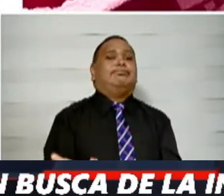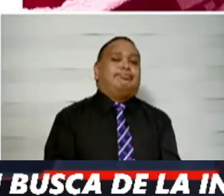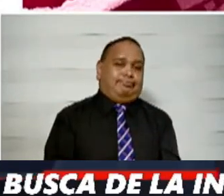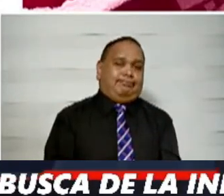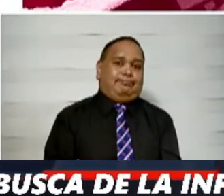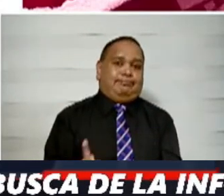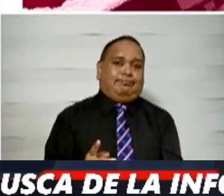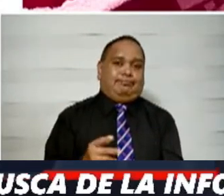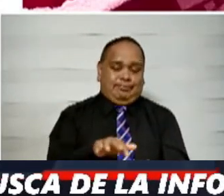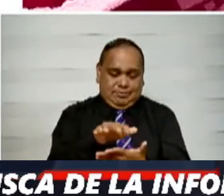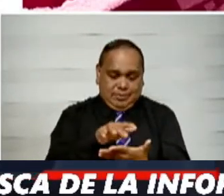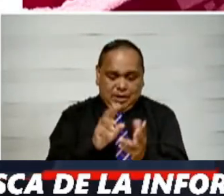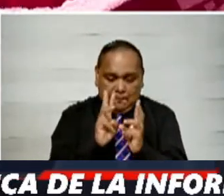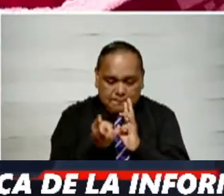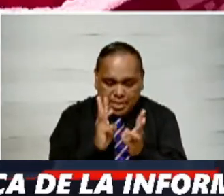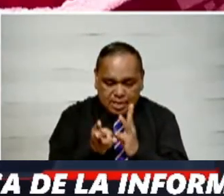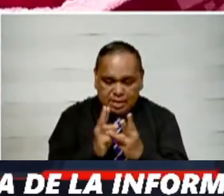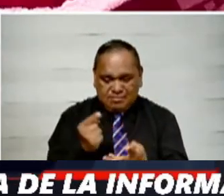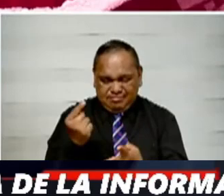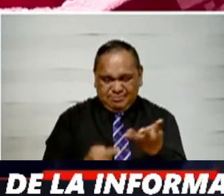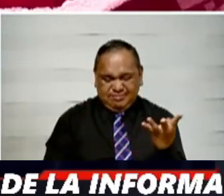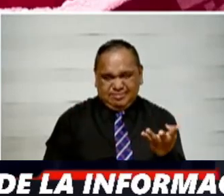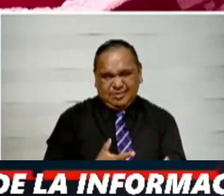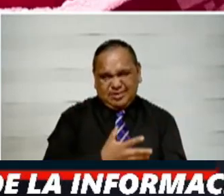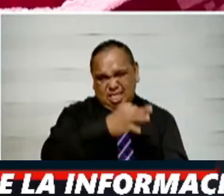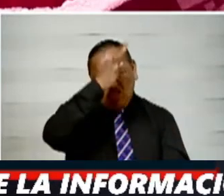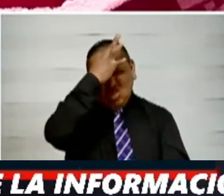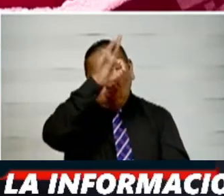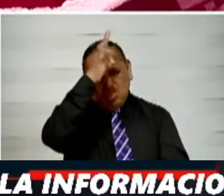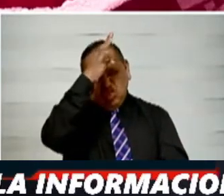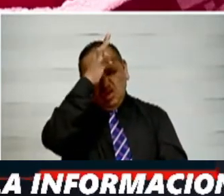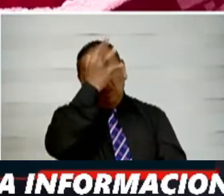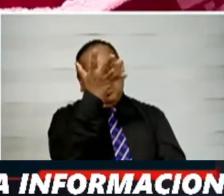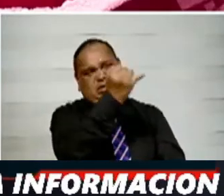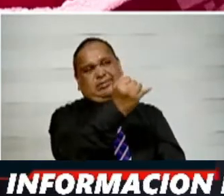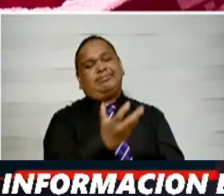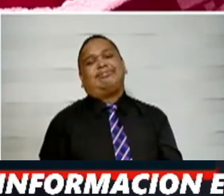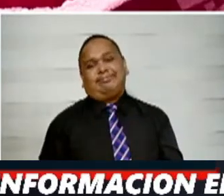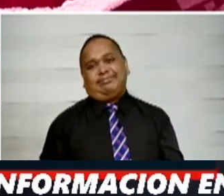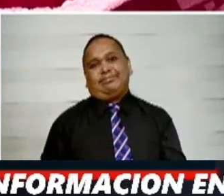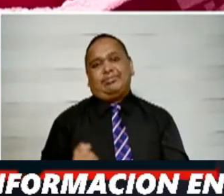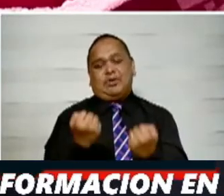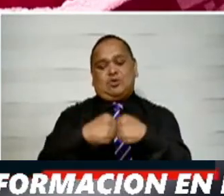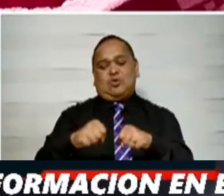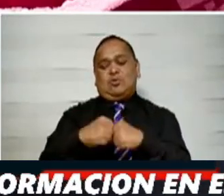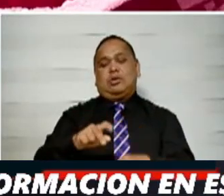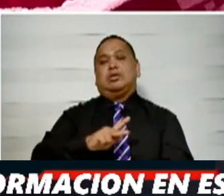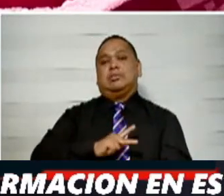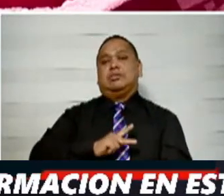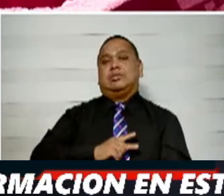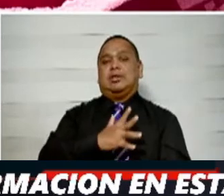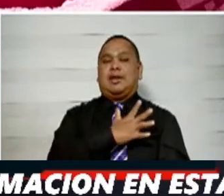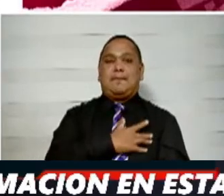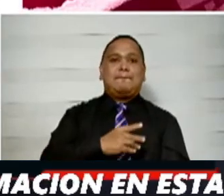sí estuve leyendo unos chatitos, pero son tan imbéciles, ¿no? Así que no tienen gracia, ¿no? Y sobrino, mijo, no sé qué, que